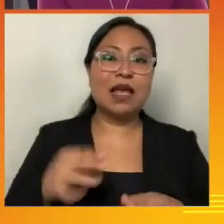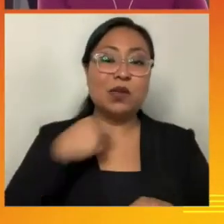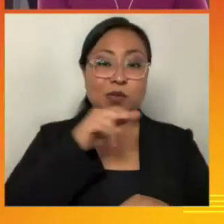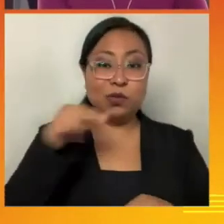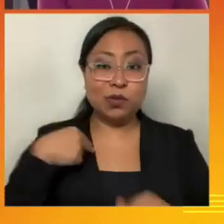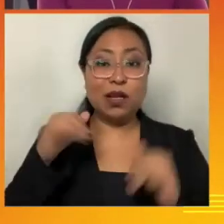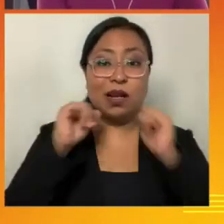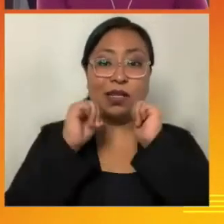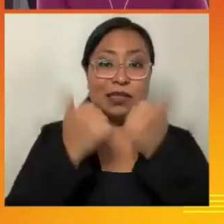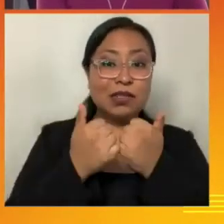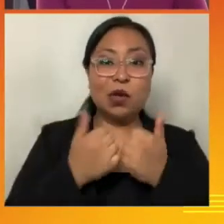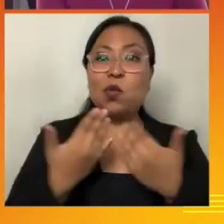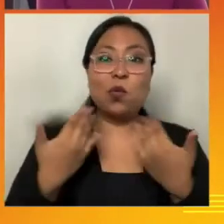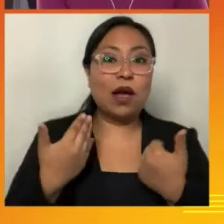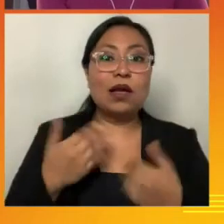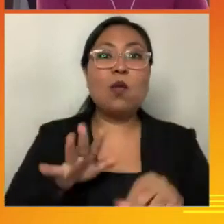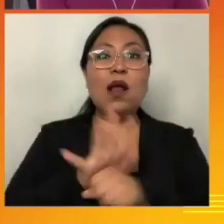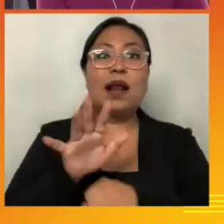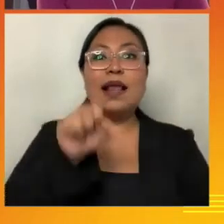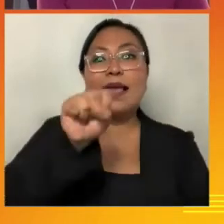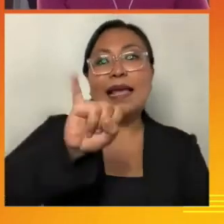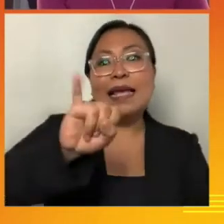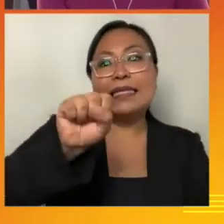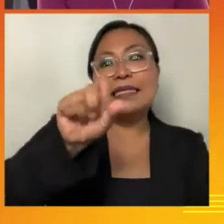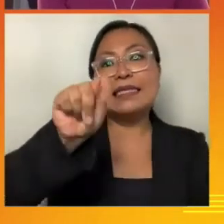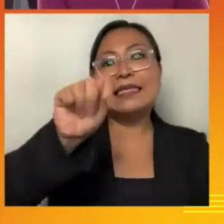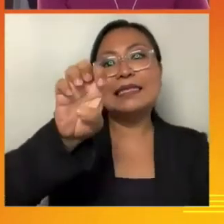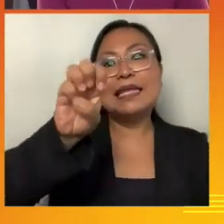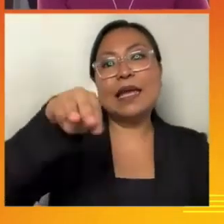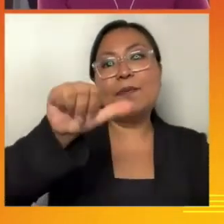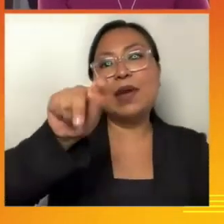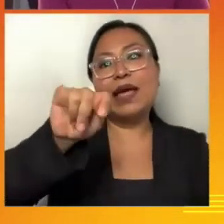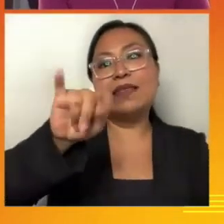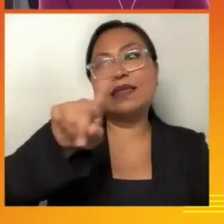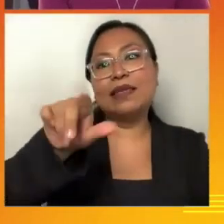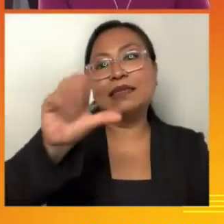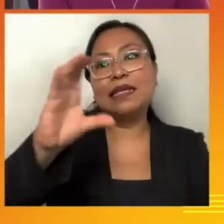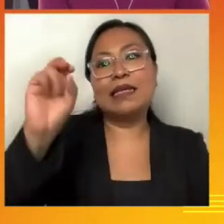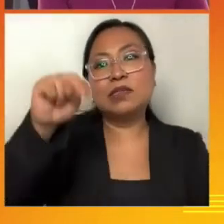de sistematización de información. Y bueno,